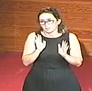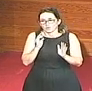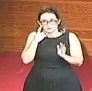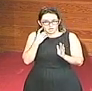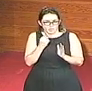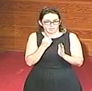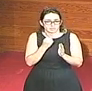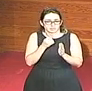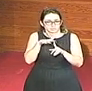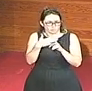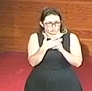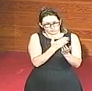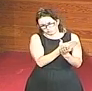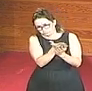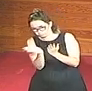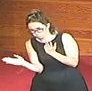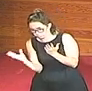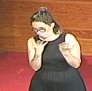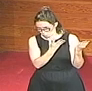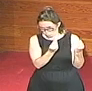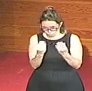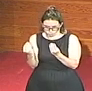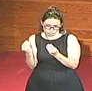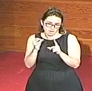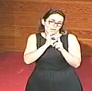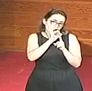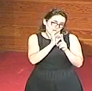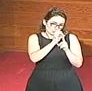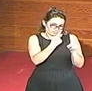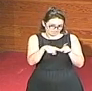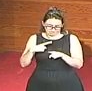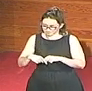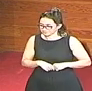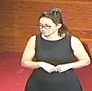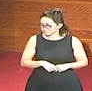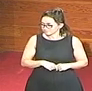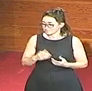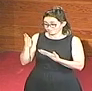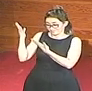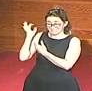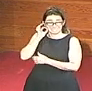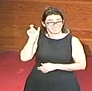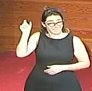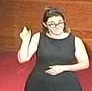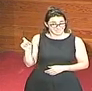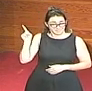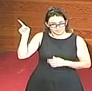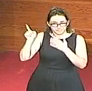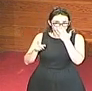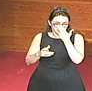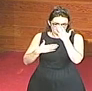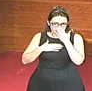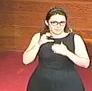me gustaría que viéramos la gradación también de agresiones. Dafne Caruana Galizia era una periodista